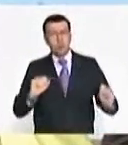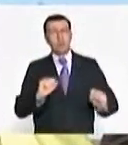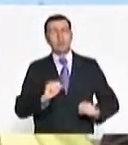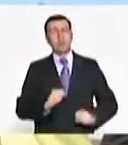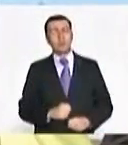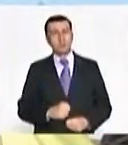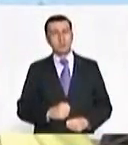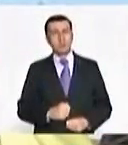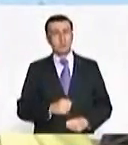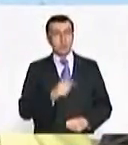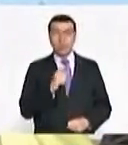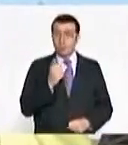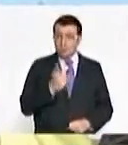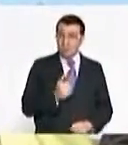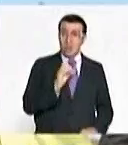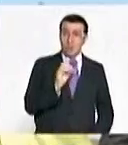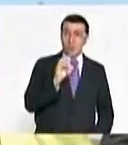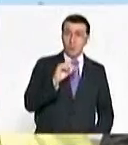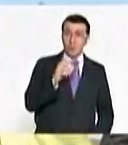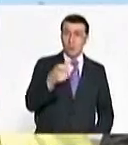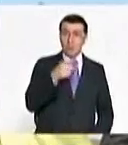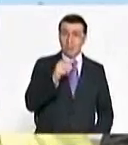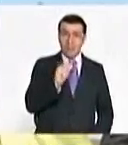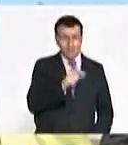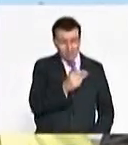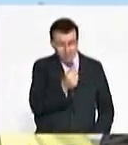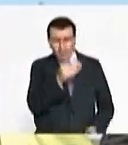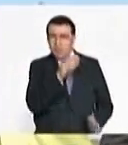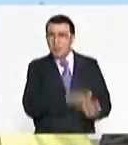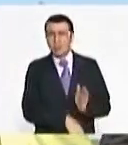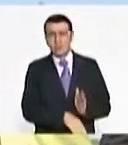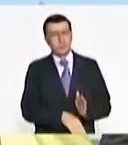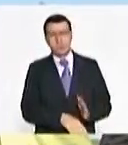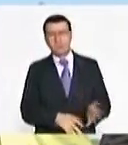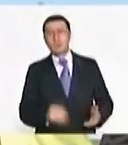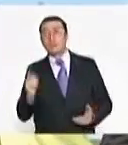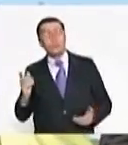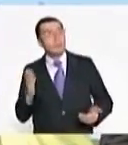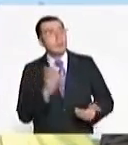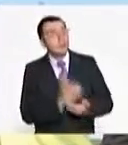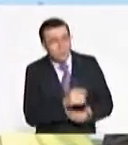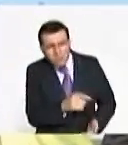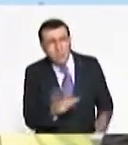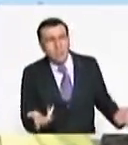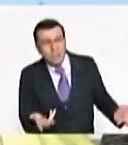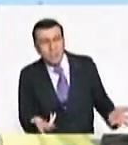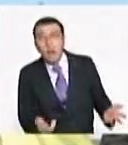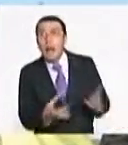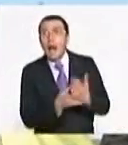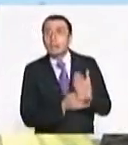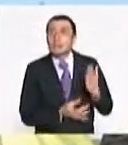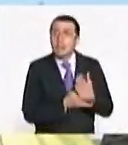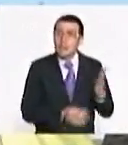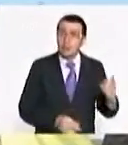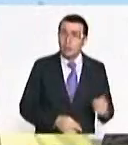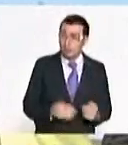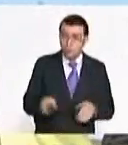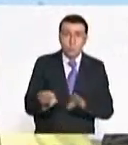es imposible un buen omega en esa plata. Y fueron estudiados y obviamente descubrieron que eran aceites de